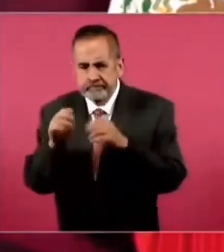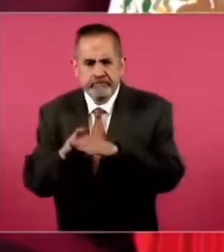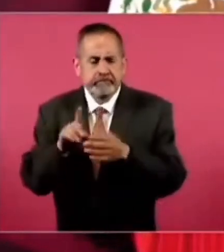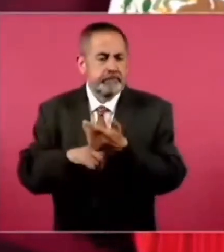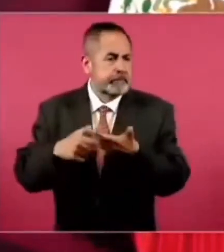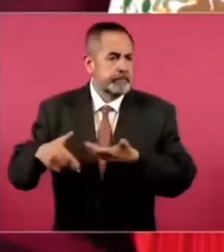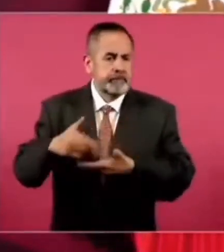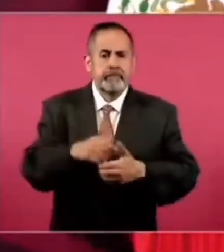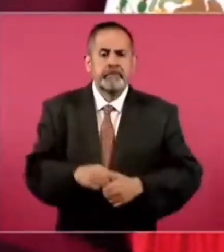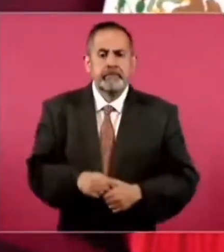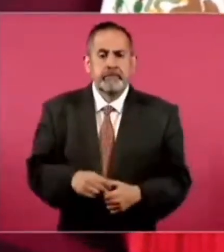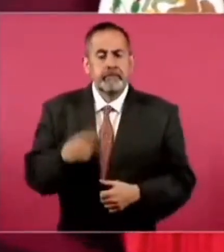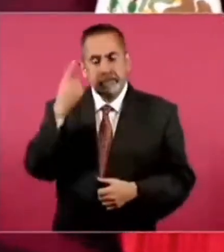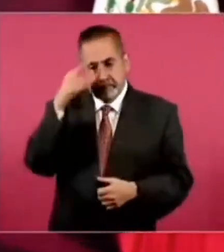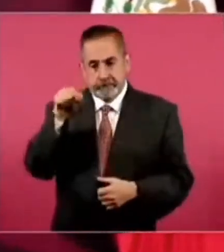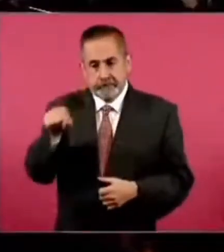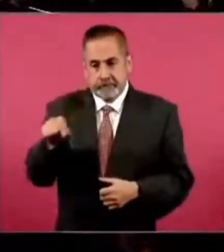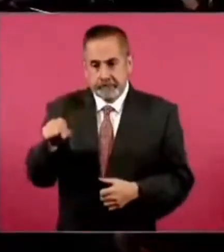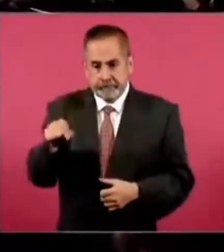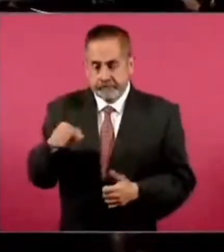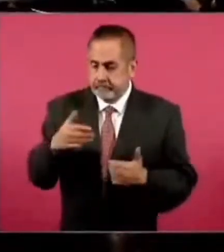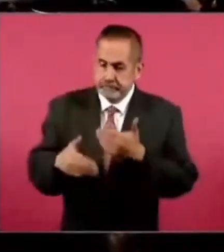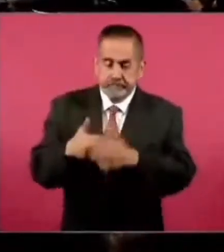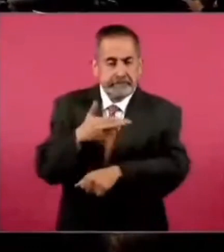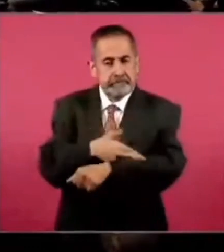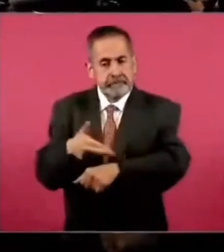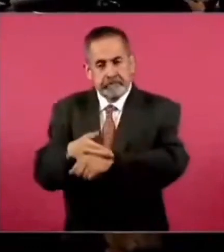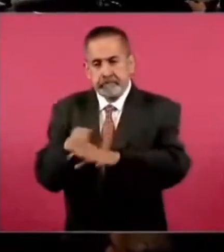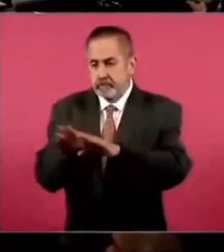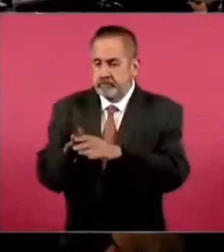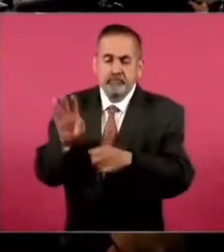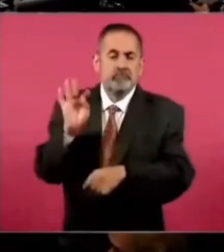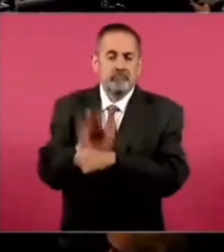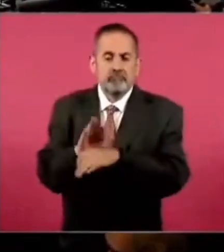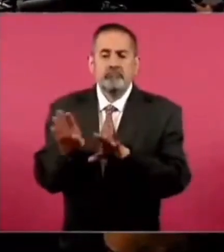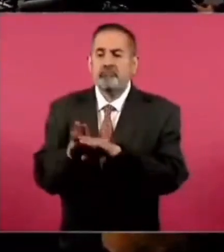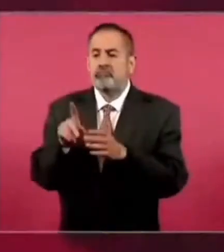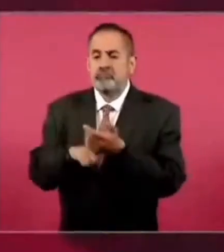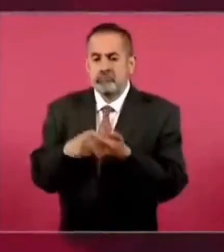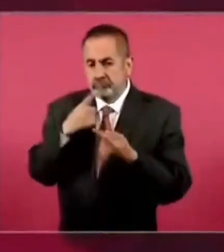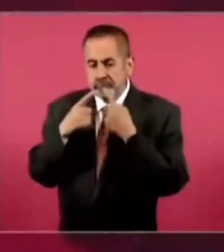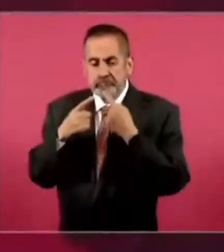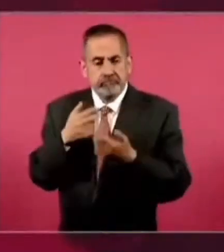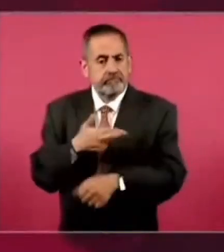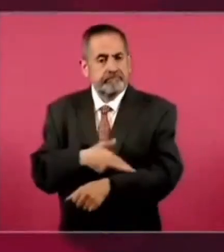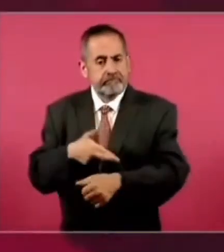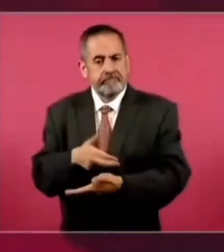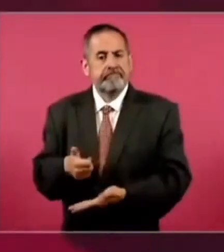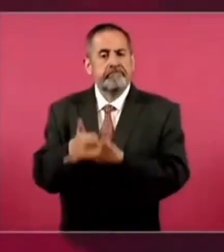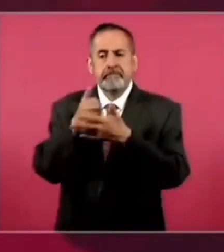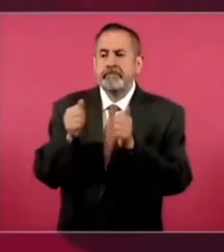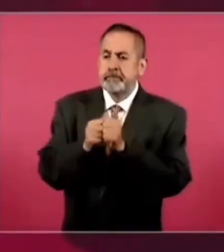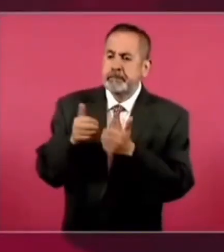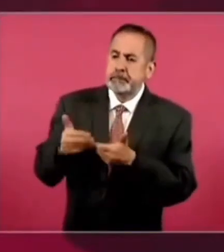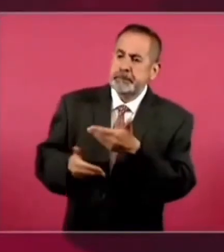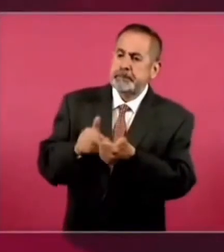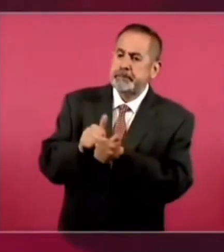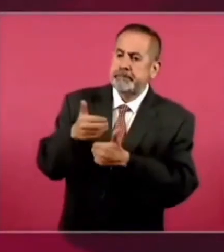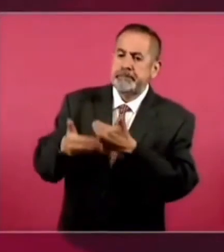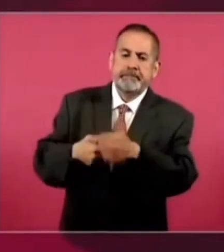para que le demos seguimiento y entre todos vayamos viendo cómo se avanza.